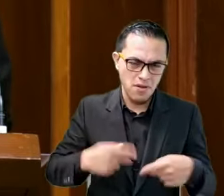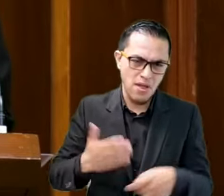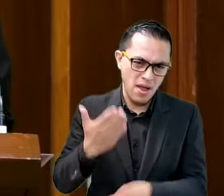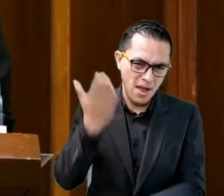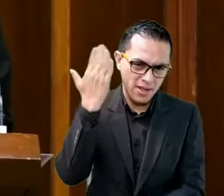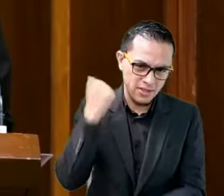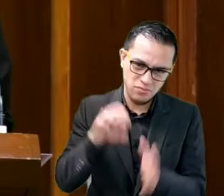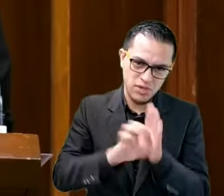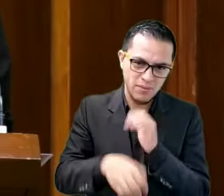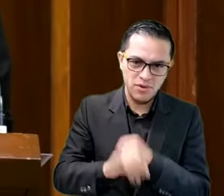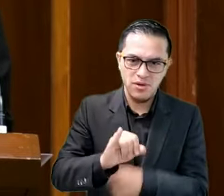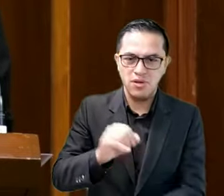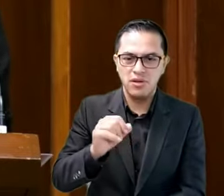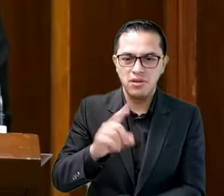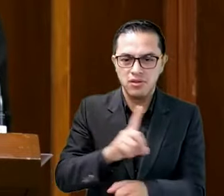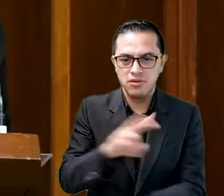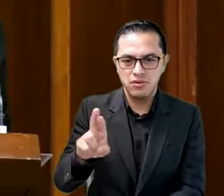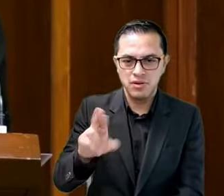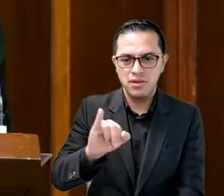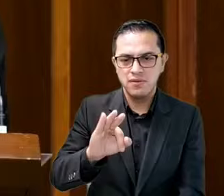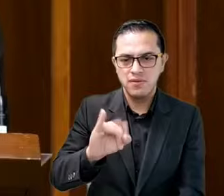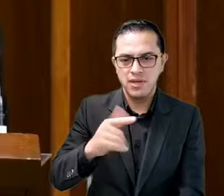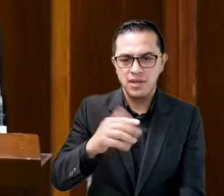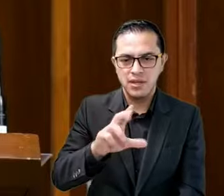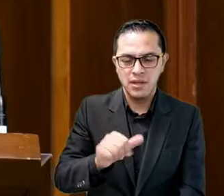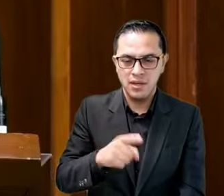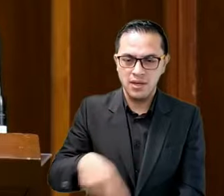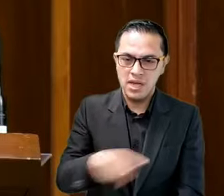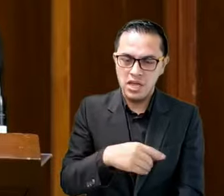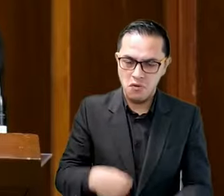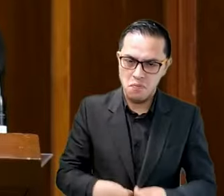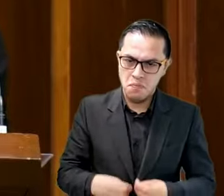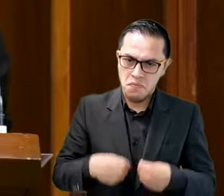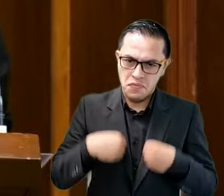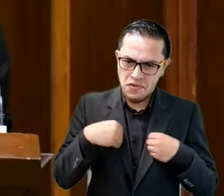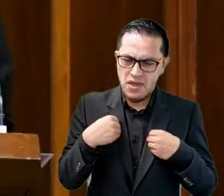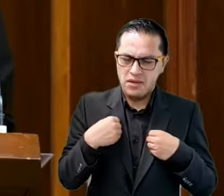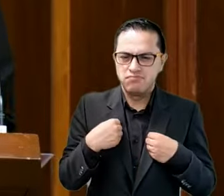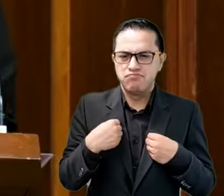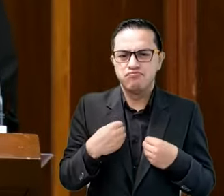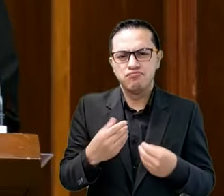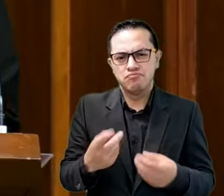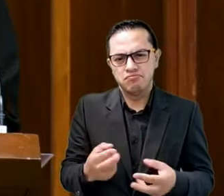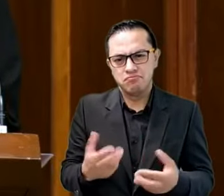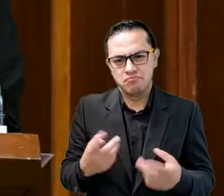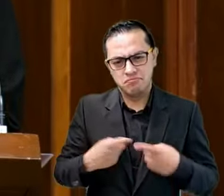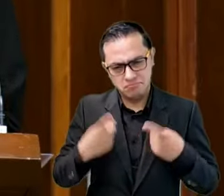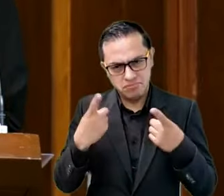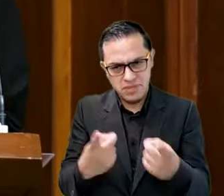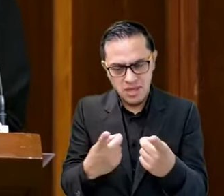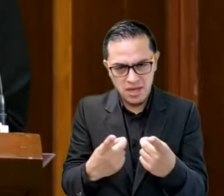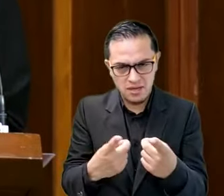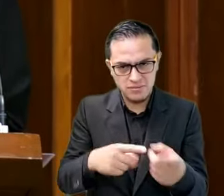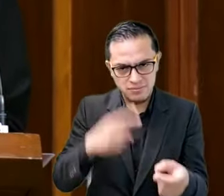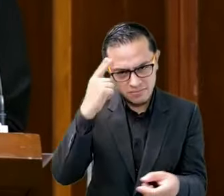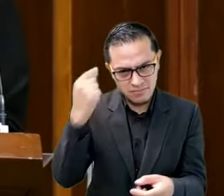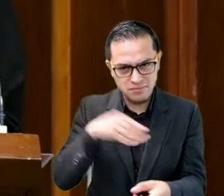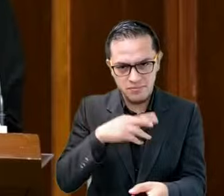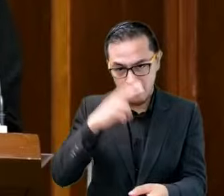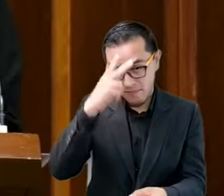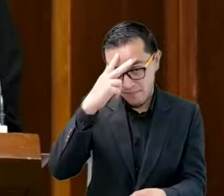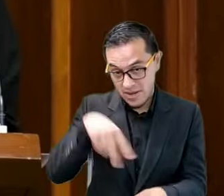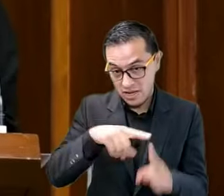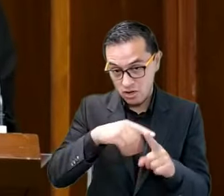ifigenia Martínez entregaron su vida por un México más justo y equitativo no estamos aquí